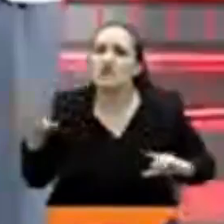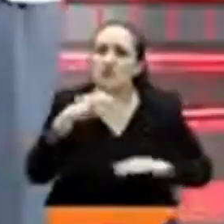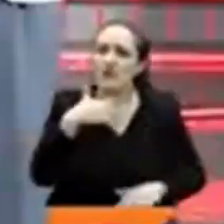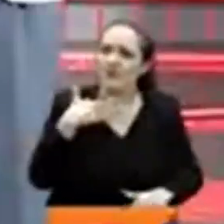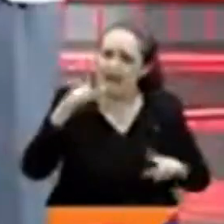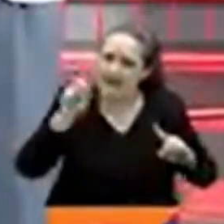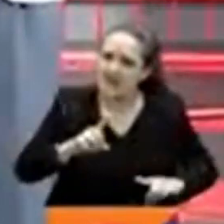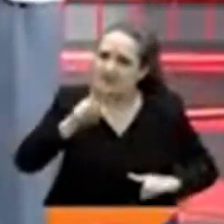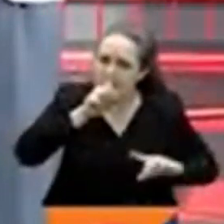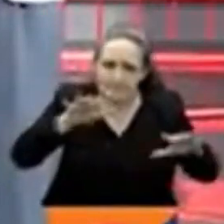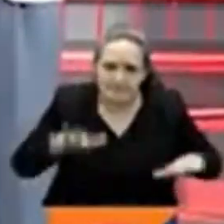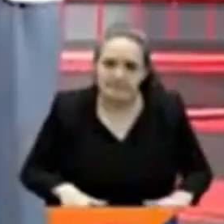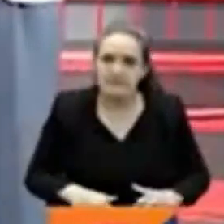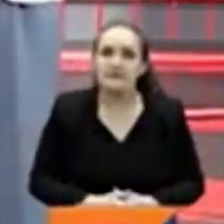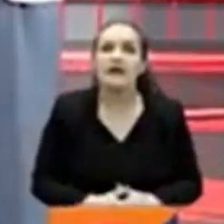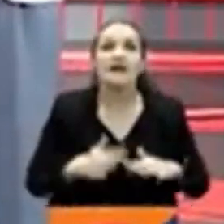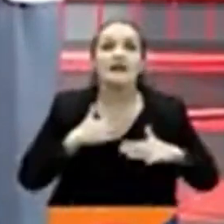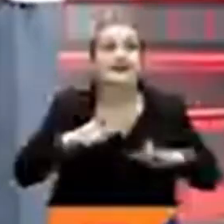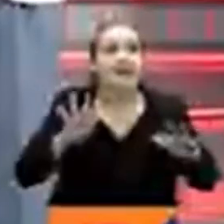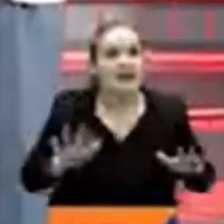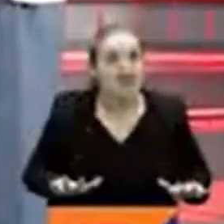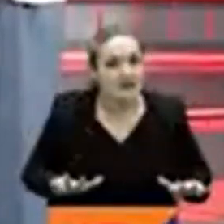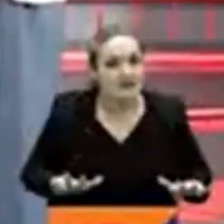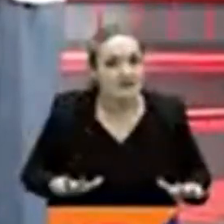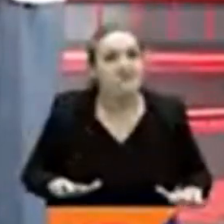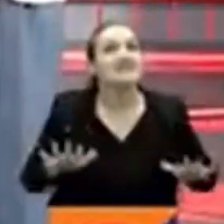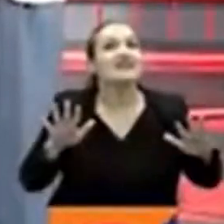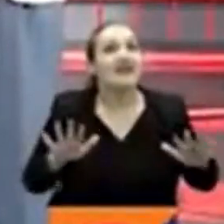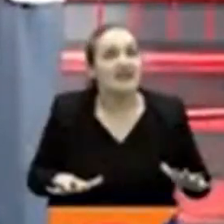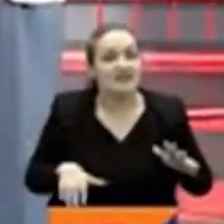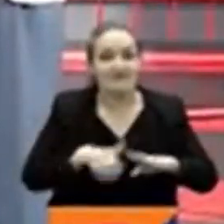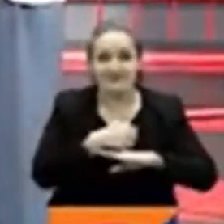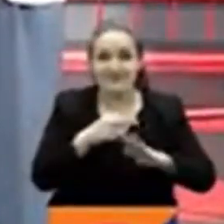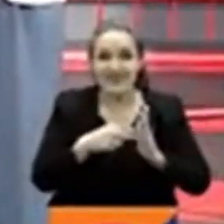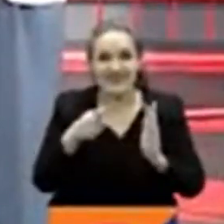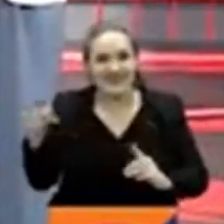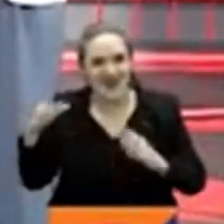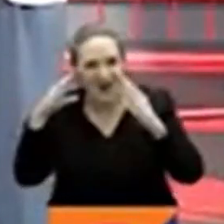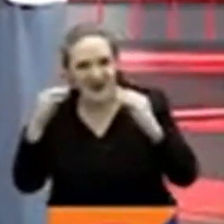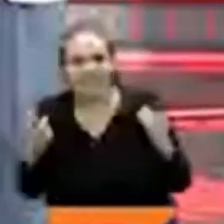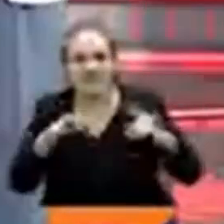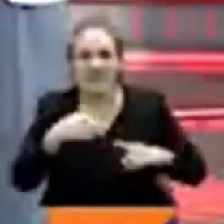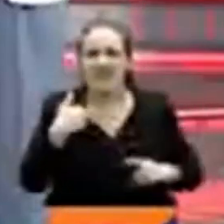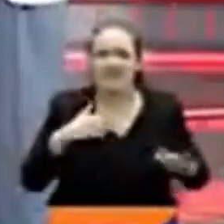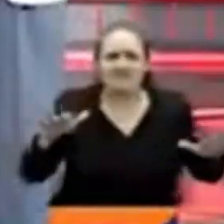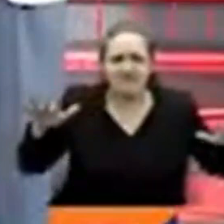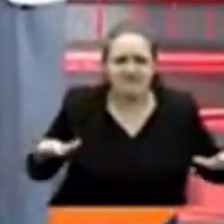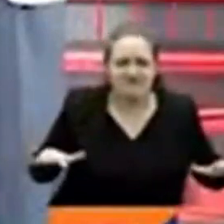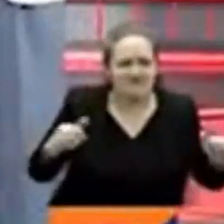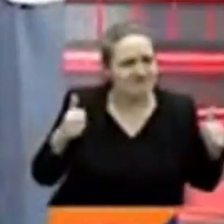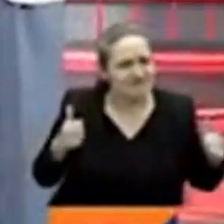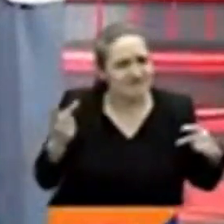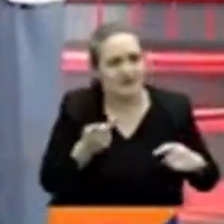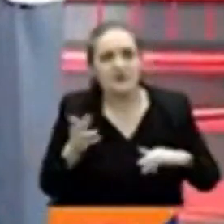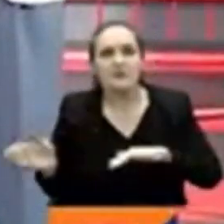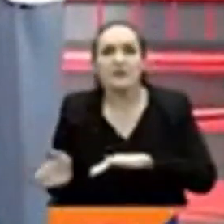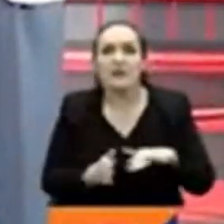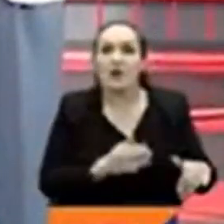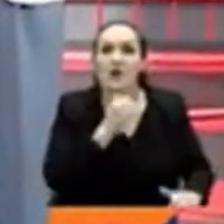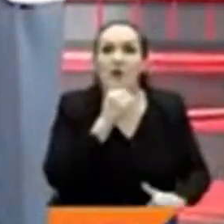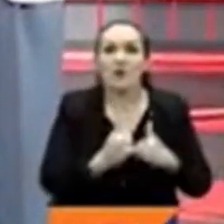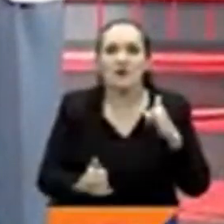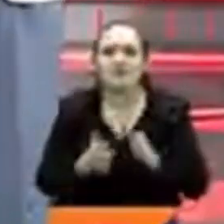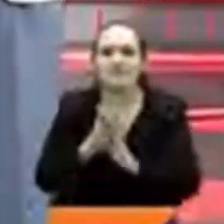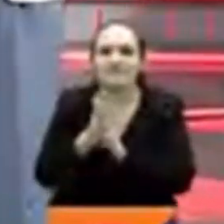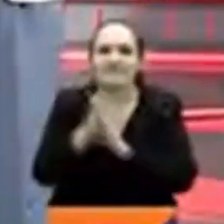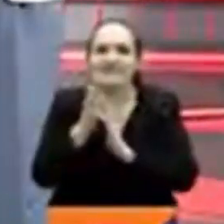Argentina. Tranquilos, muy tranquilos los seleccionadores tanto de Países Bajos como de Argentina. Y cerramos los deportes con la fiebre del